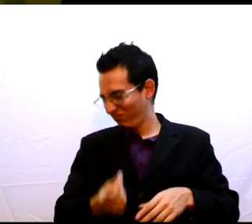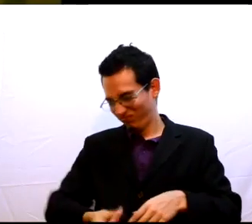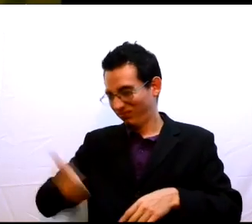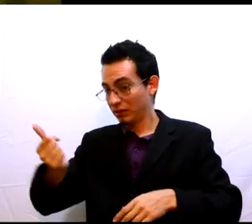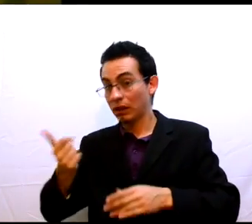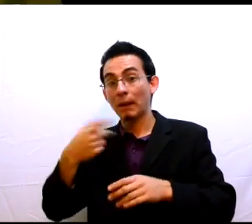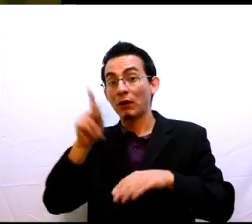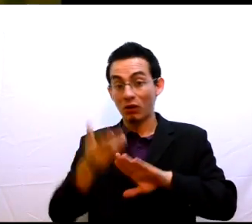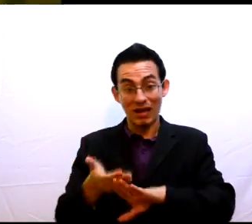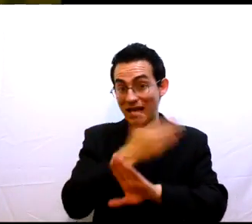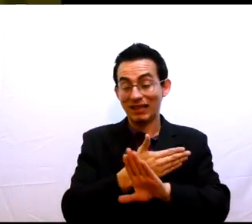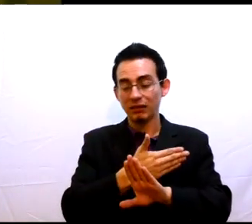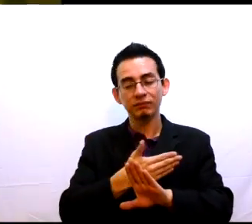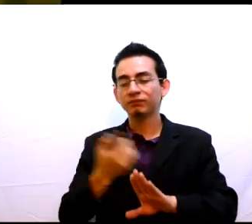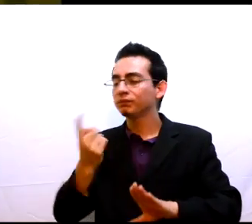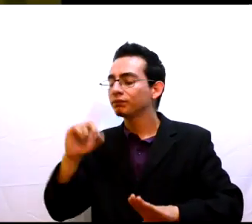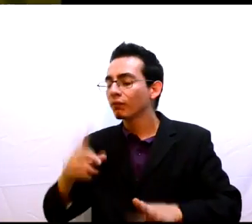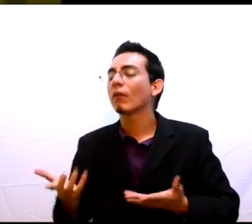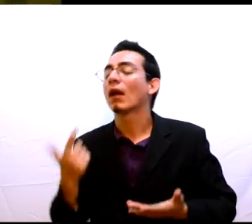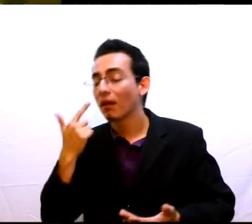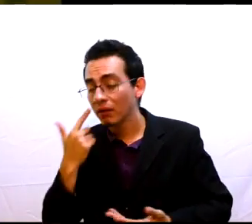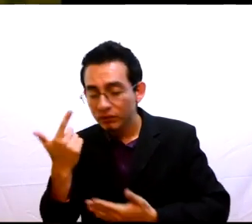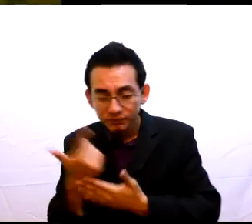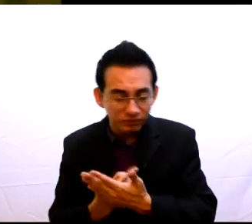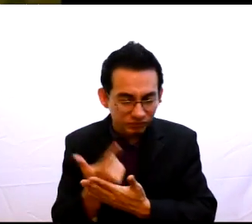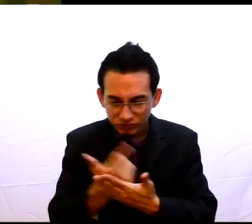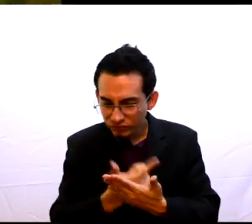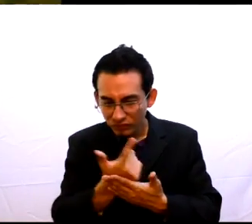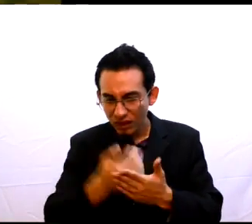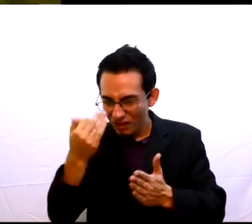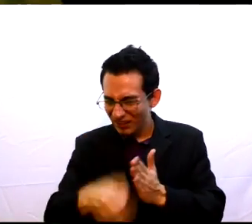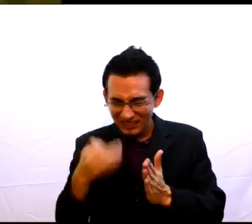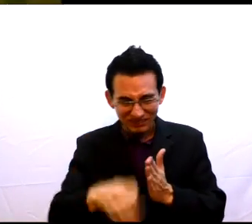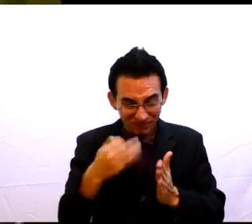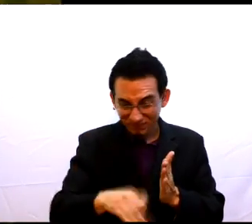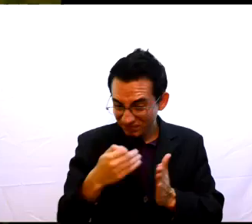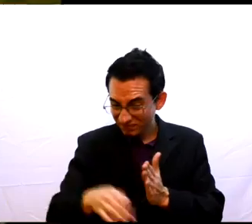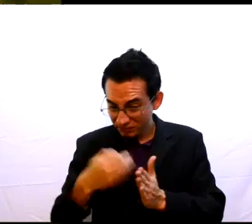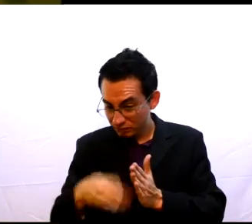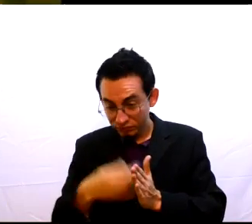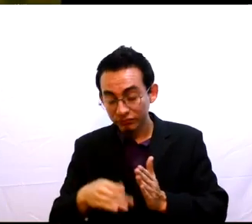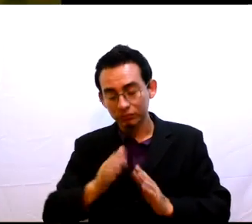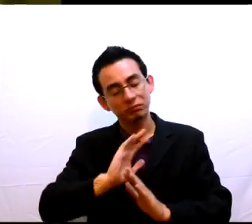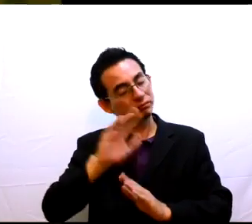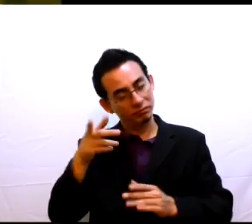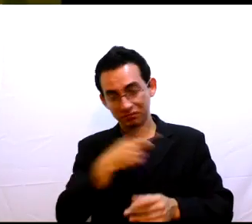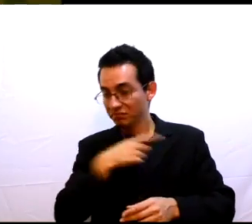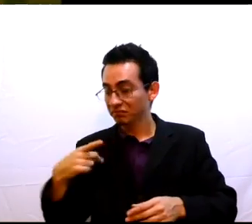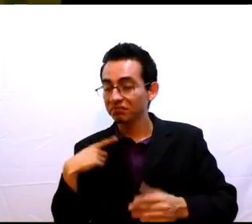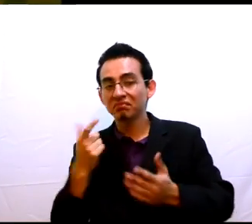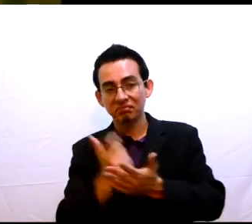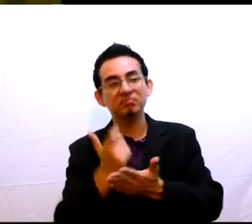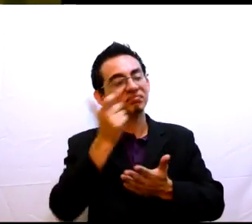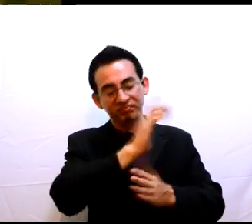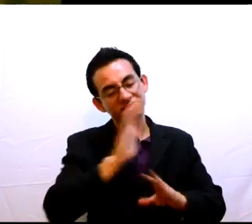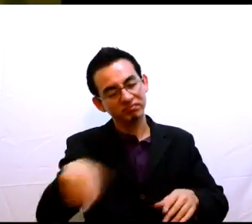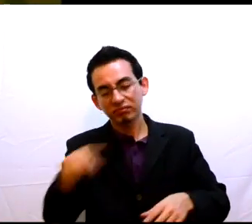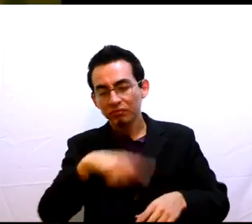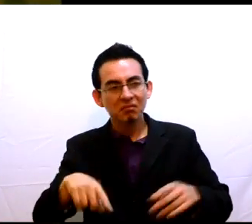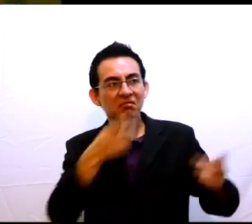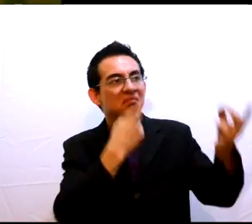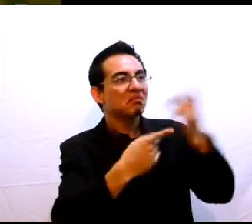correrlo le está llamando a cuentas para que dé las de si es verdad la acusación